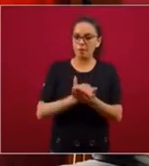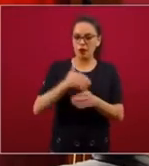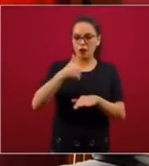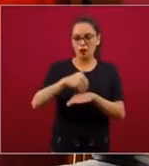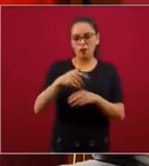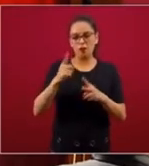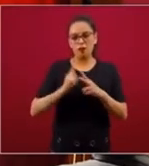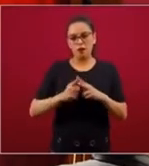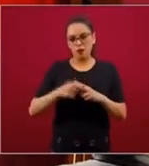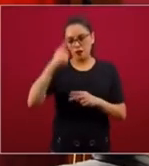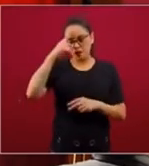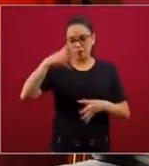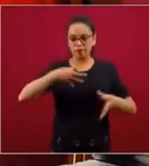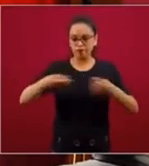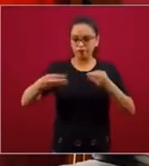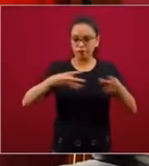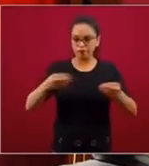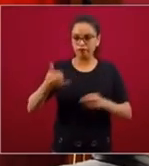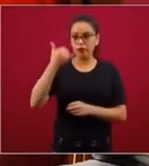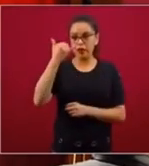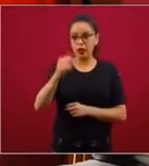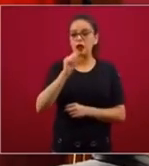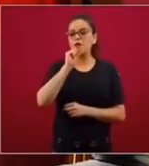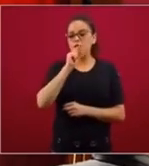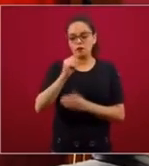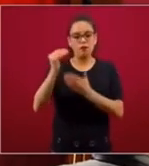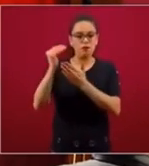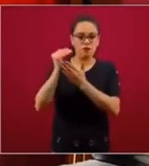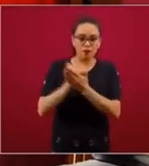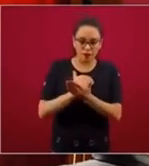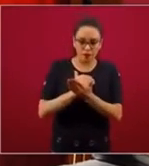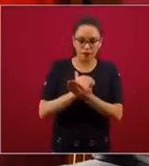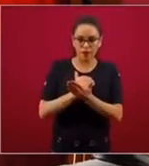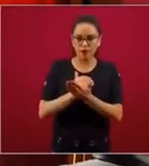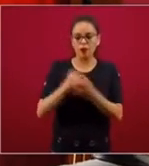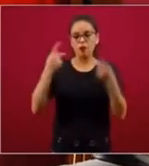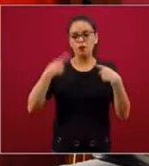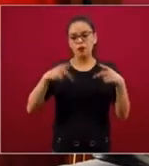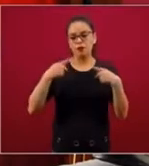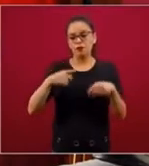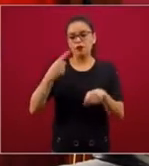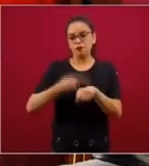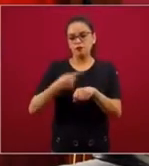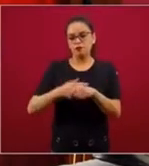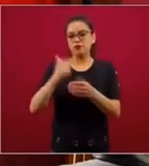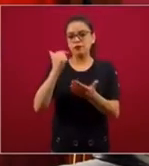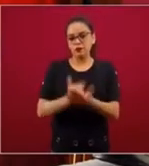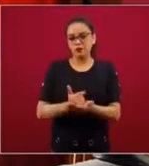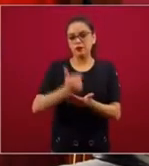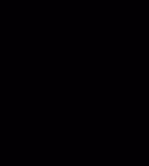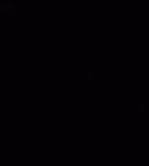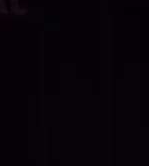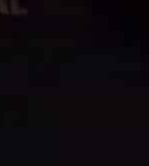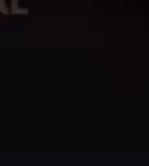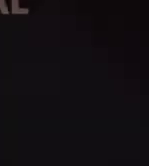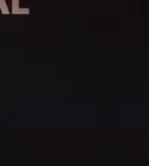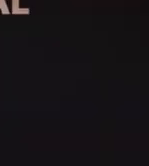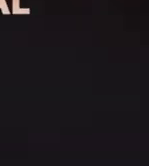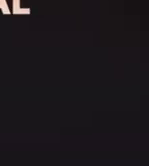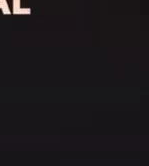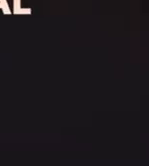por lo tanto disminuir también la carga de pacientes graves, que en su momento son los que terminan demandando este tipo de atención.